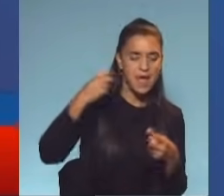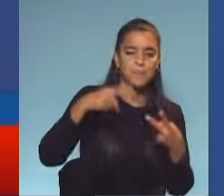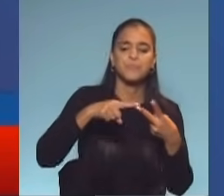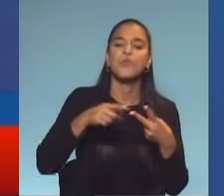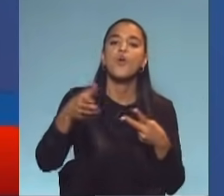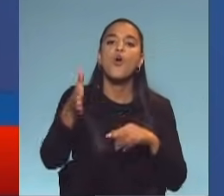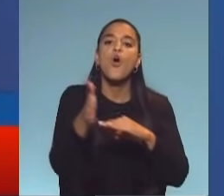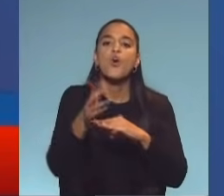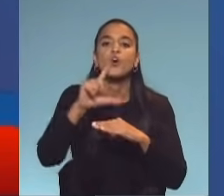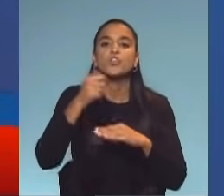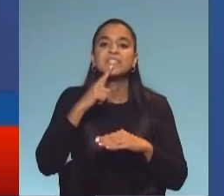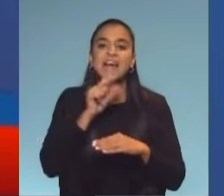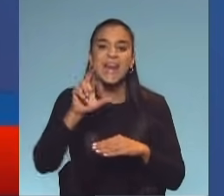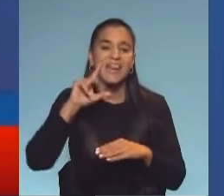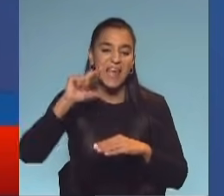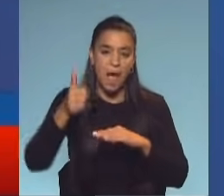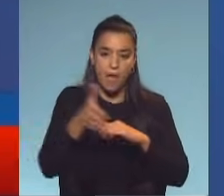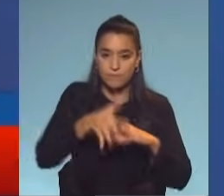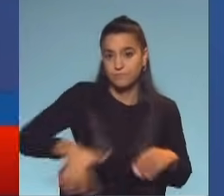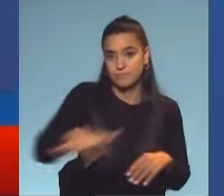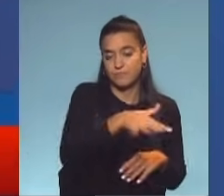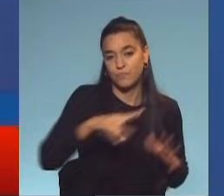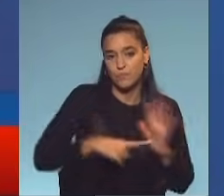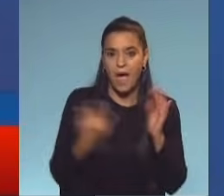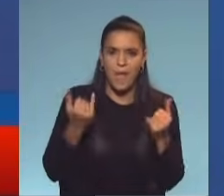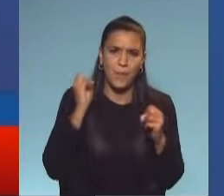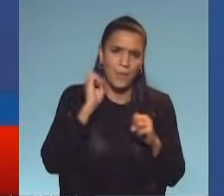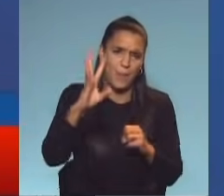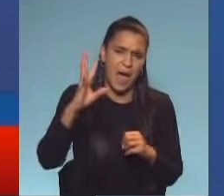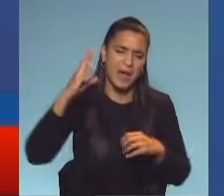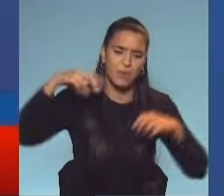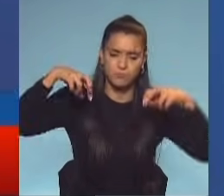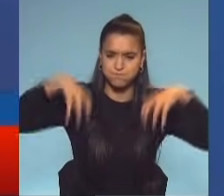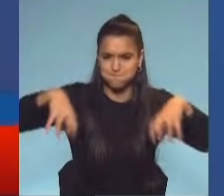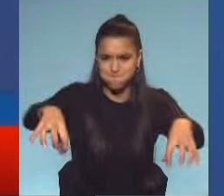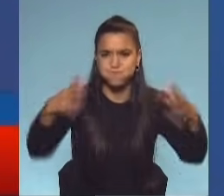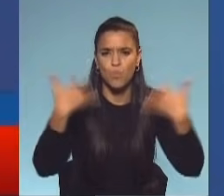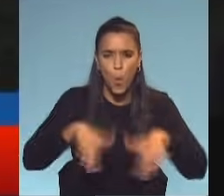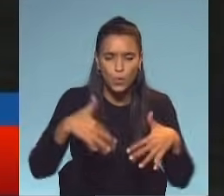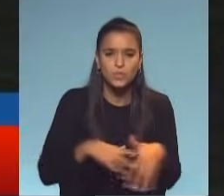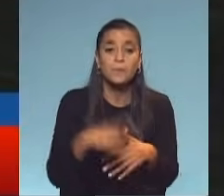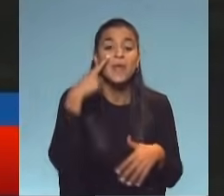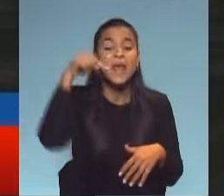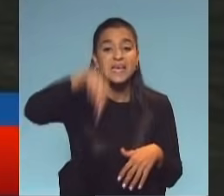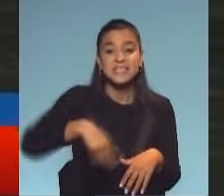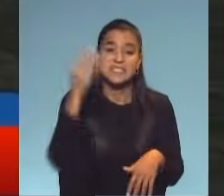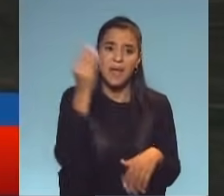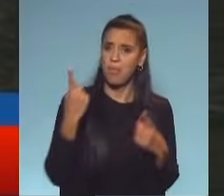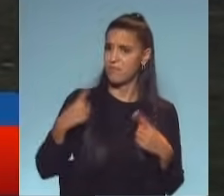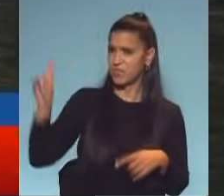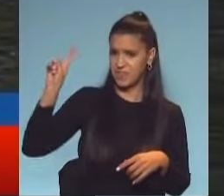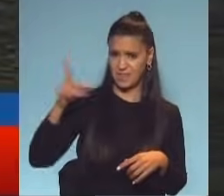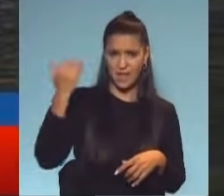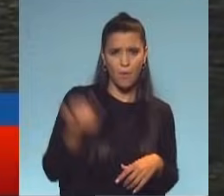zona emblemática de la ciudad de Buenos Aires, una zona llena de bares y de comercios, donde, miren, este sábado atípico,